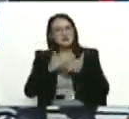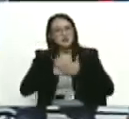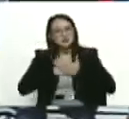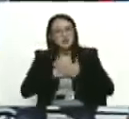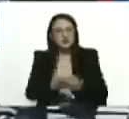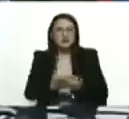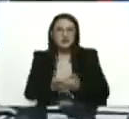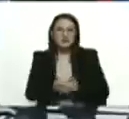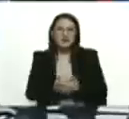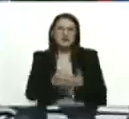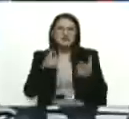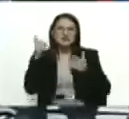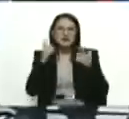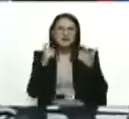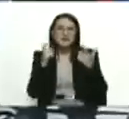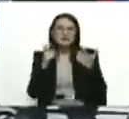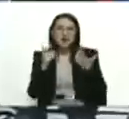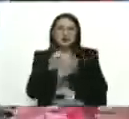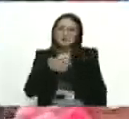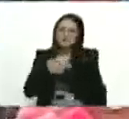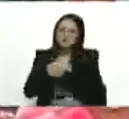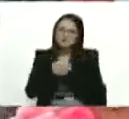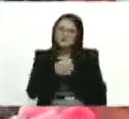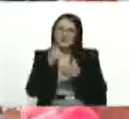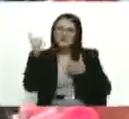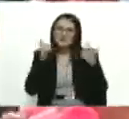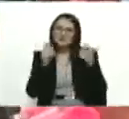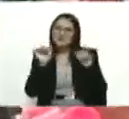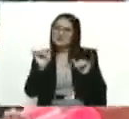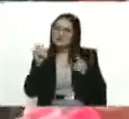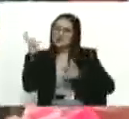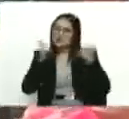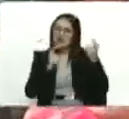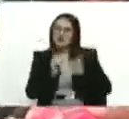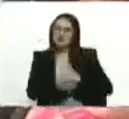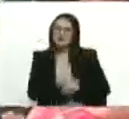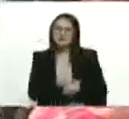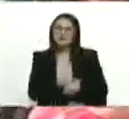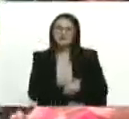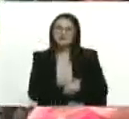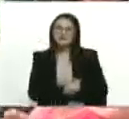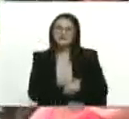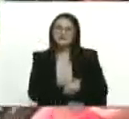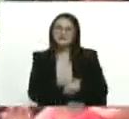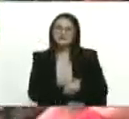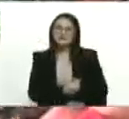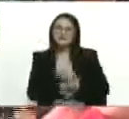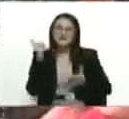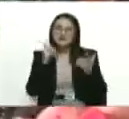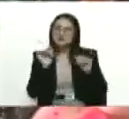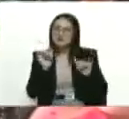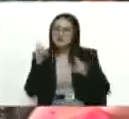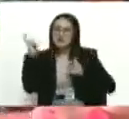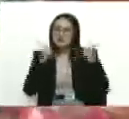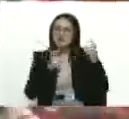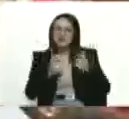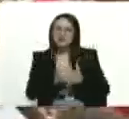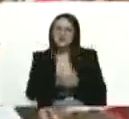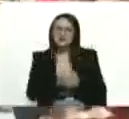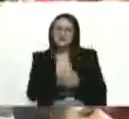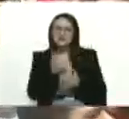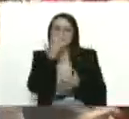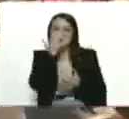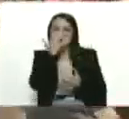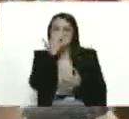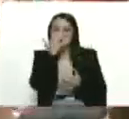solidaridad, el chavismo es compañerismo, el chavismo es Chávez, ¿vale? El chavismo es Chávez y nos acusan,